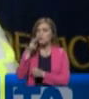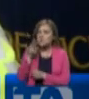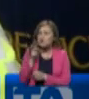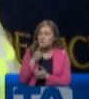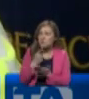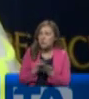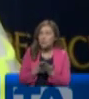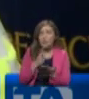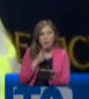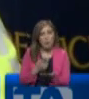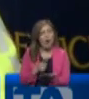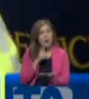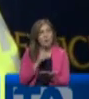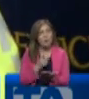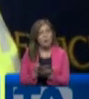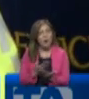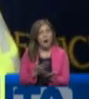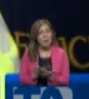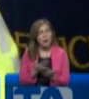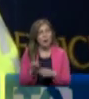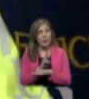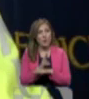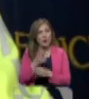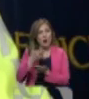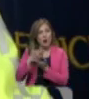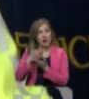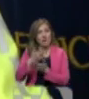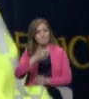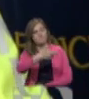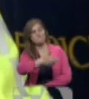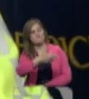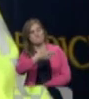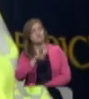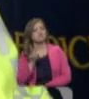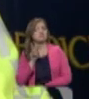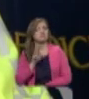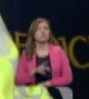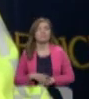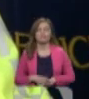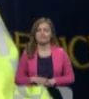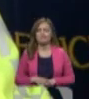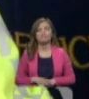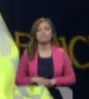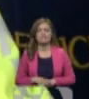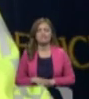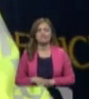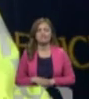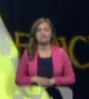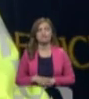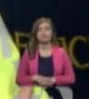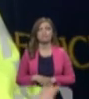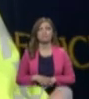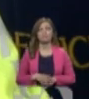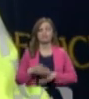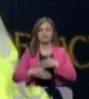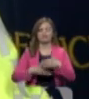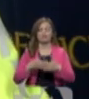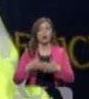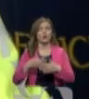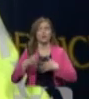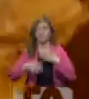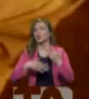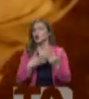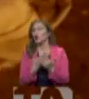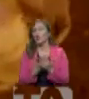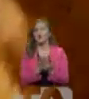este momento, son con la utilización de armas de fuego, intimidación a la víctima, e inmediatamente se procedían a sustraer todos